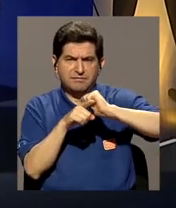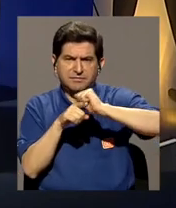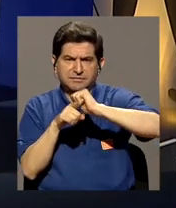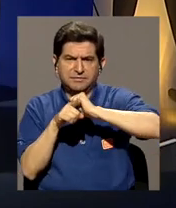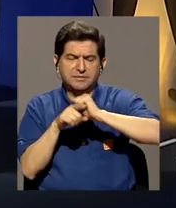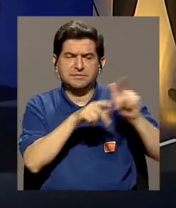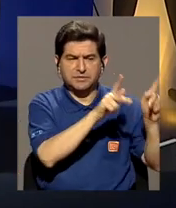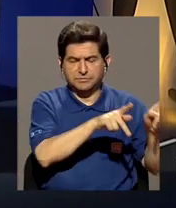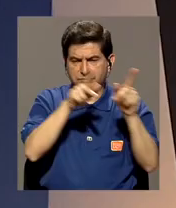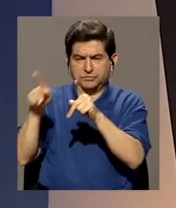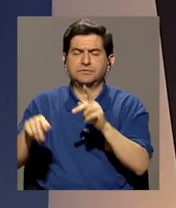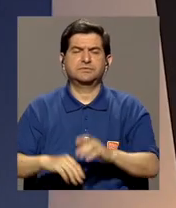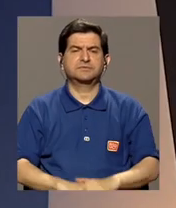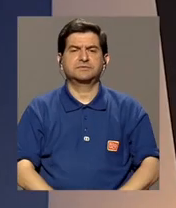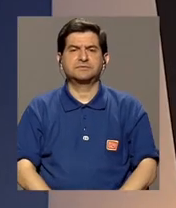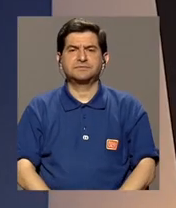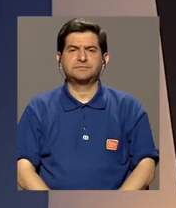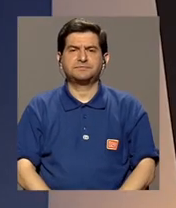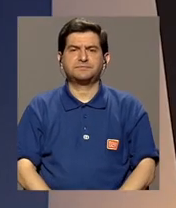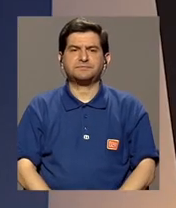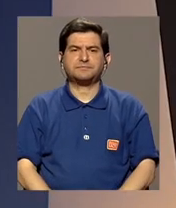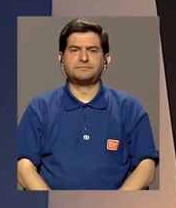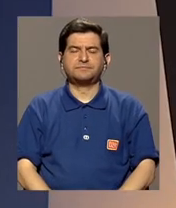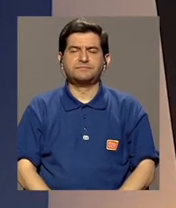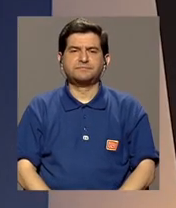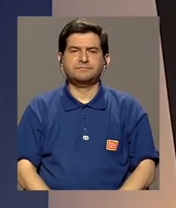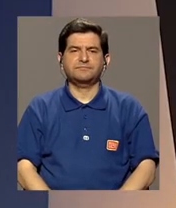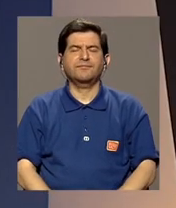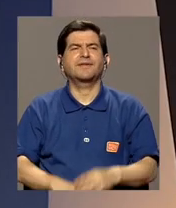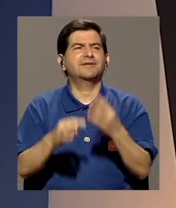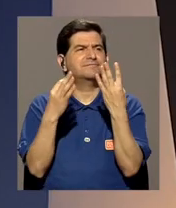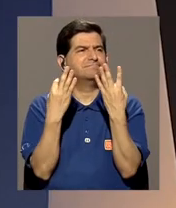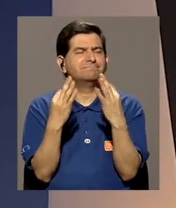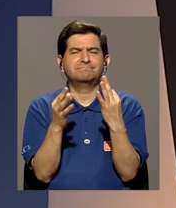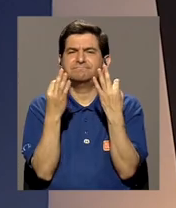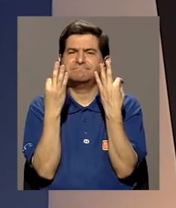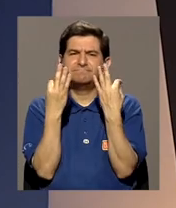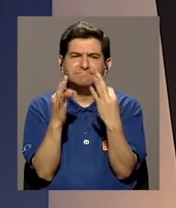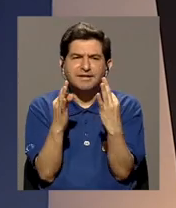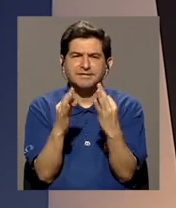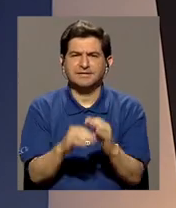de la gente este para para